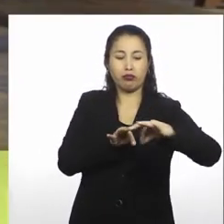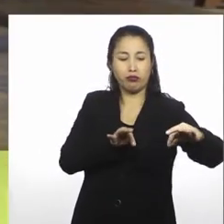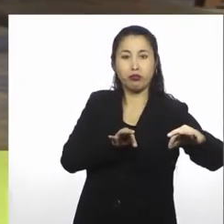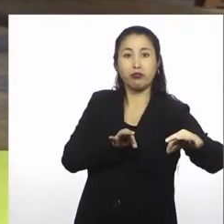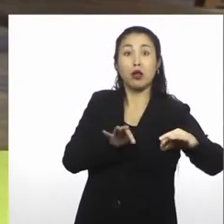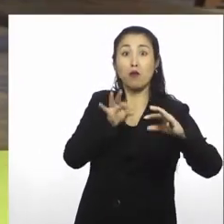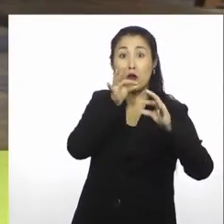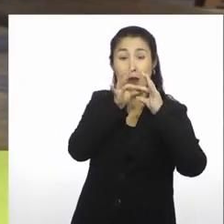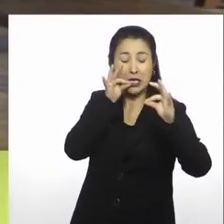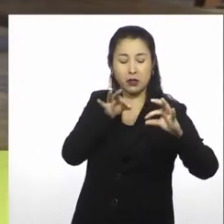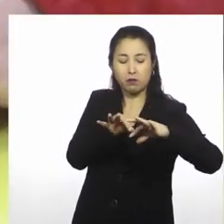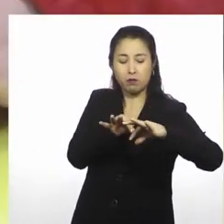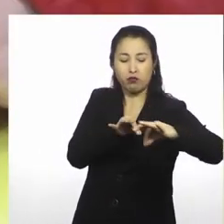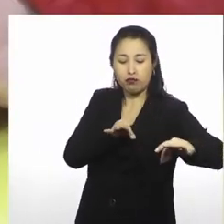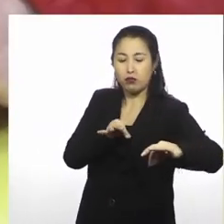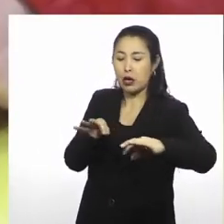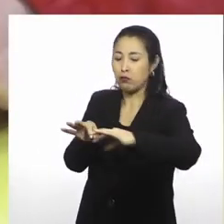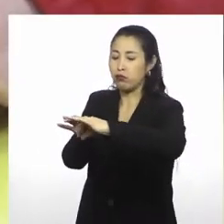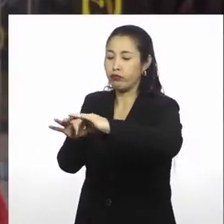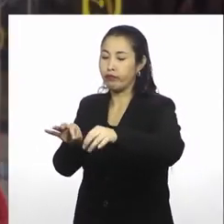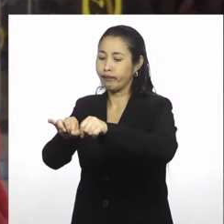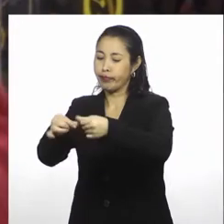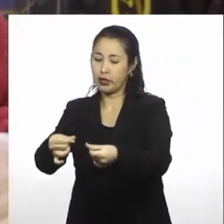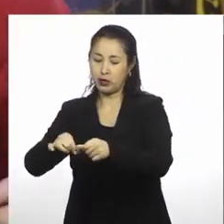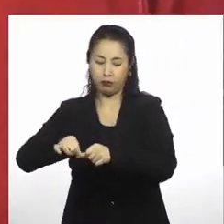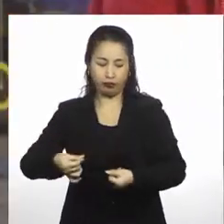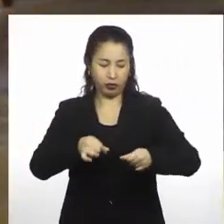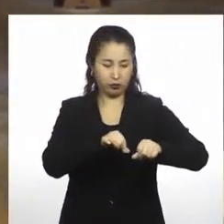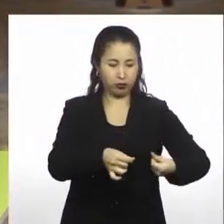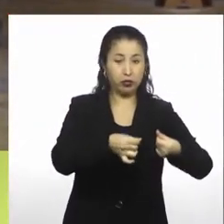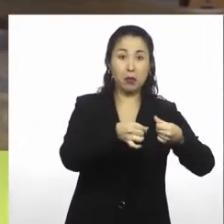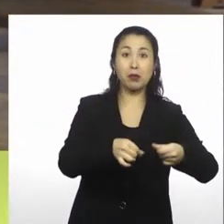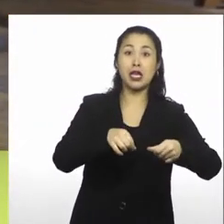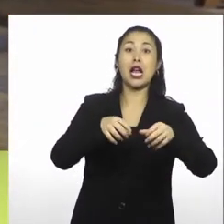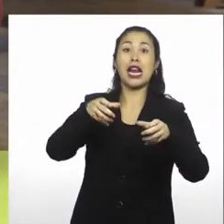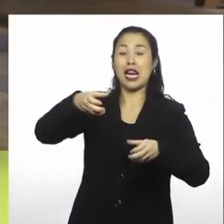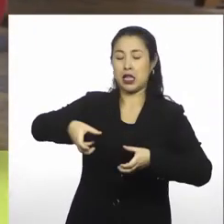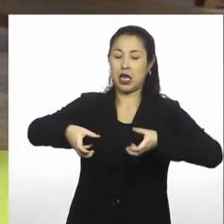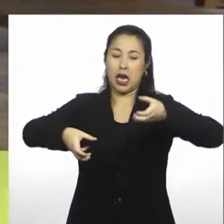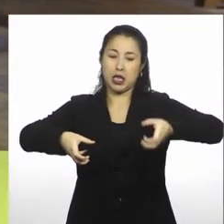utilizar las bombillas de papel y las vamos a pegar sobre la mesa.